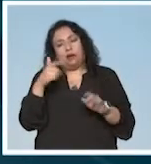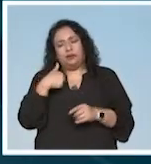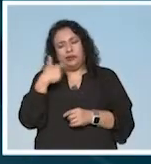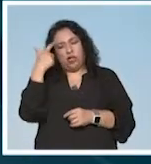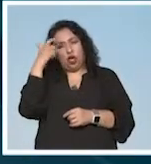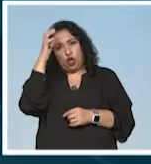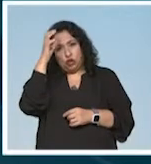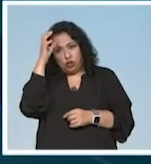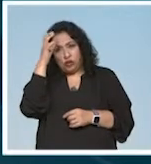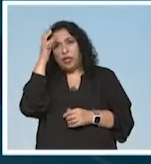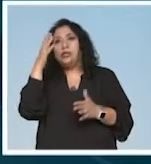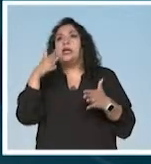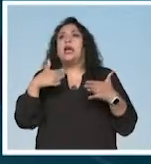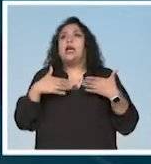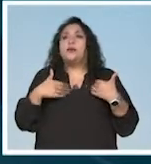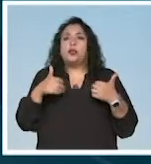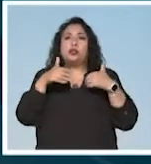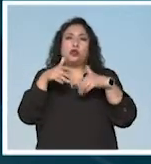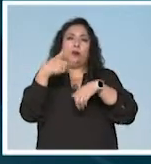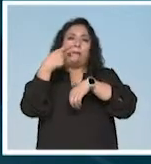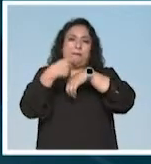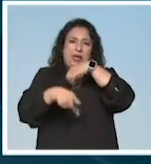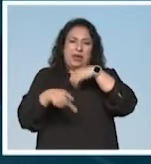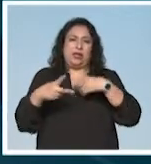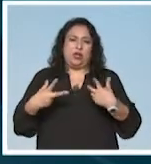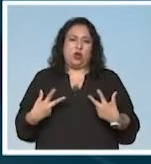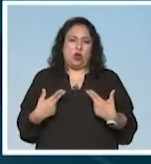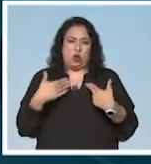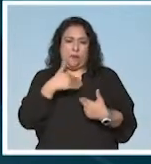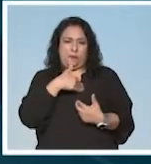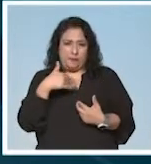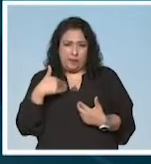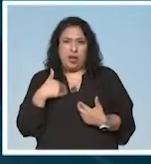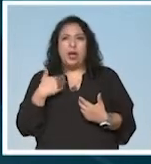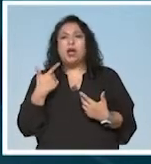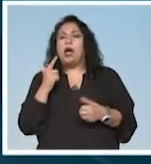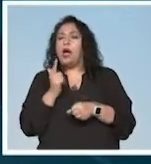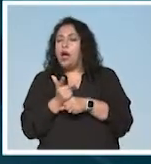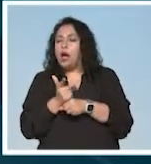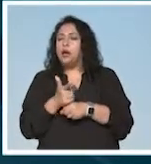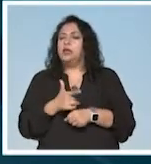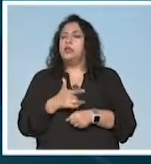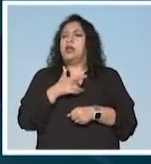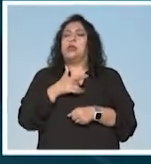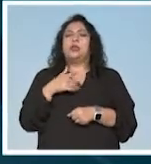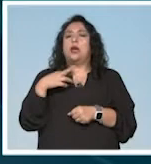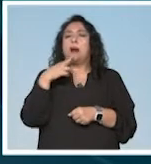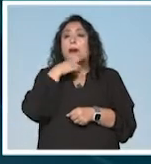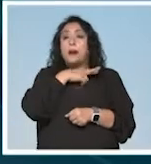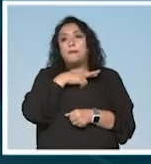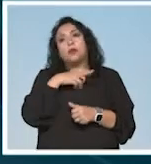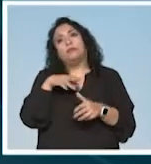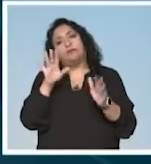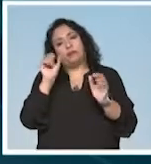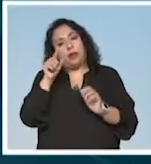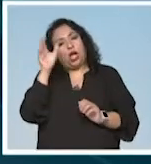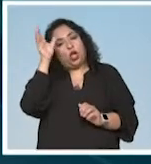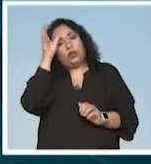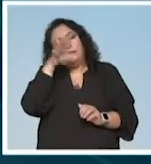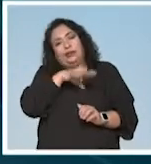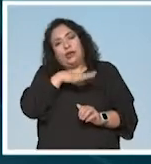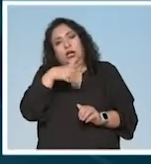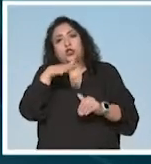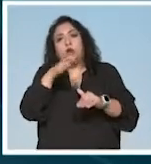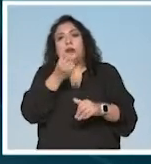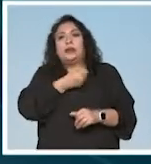conciencia y la comprensión sobre los riesgos de cáncer de mama los signos y los síntomas tempranos y bueno la conciencia en general